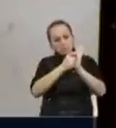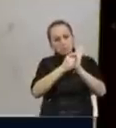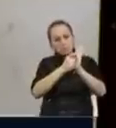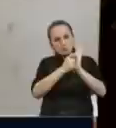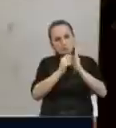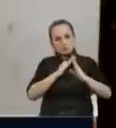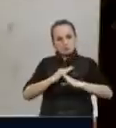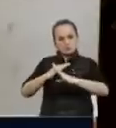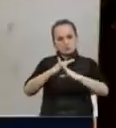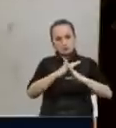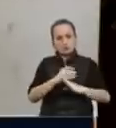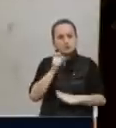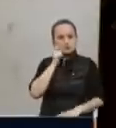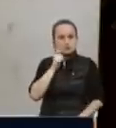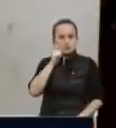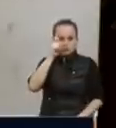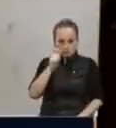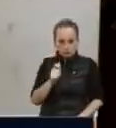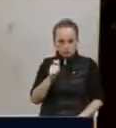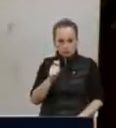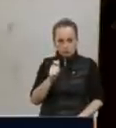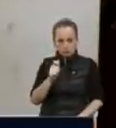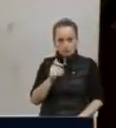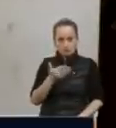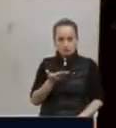humana, que es